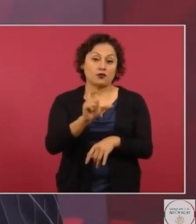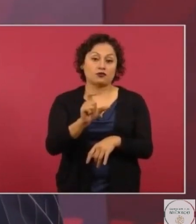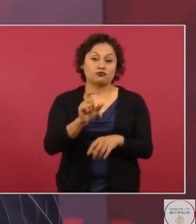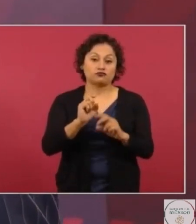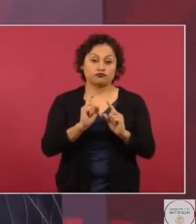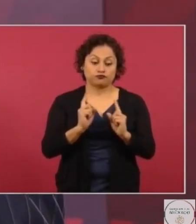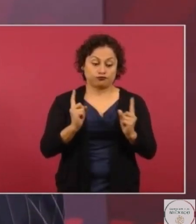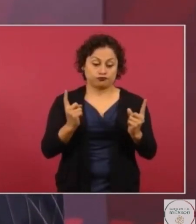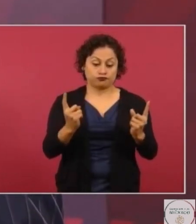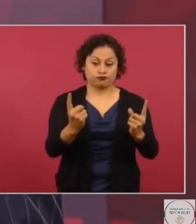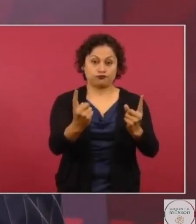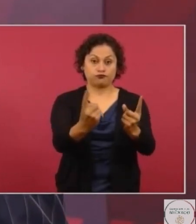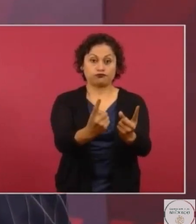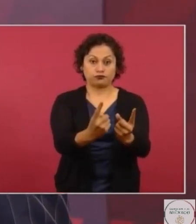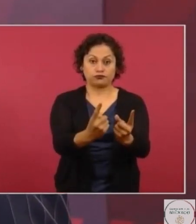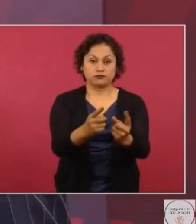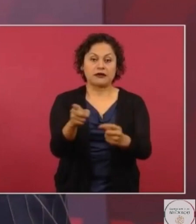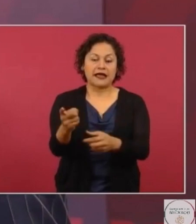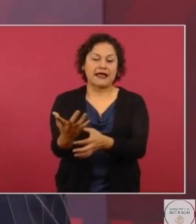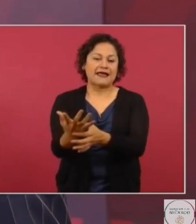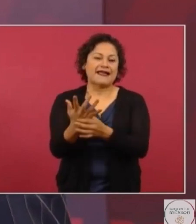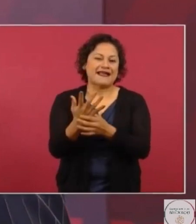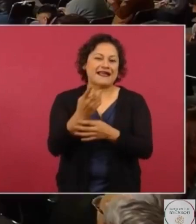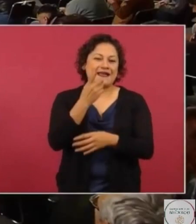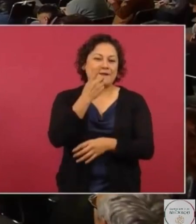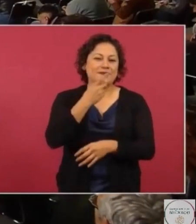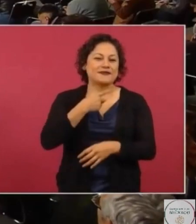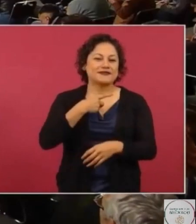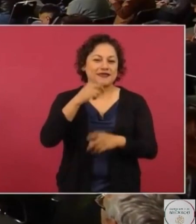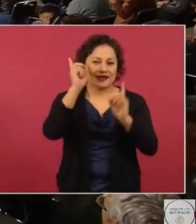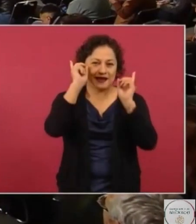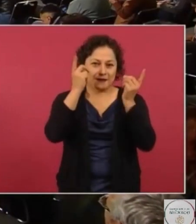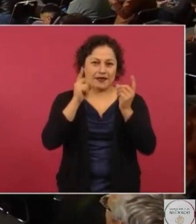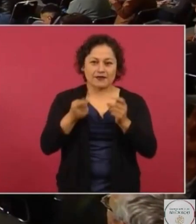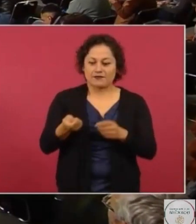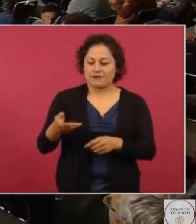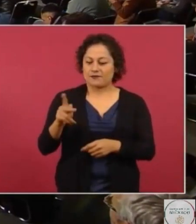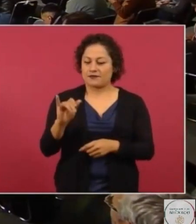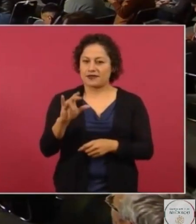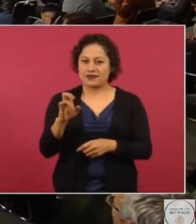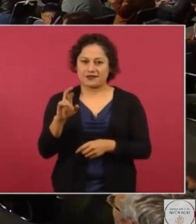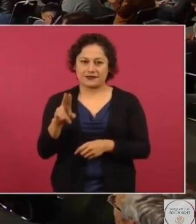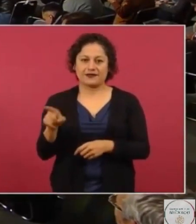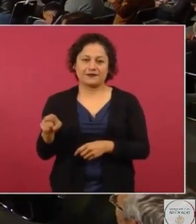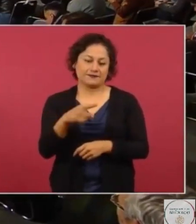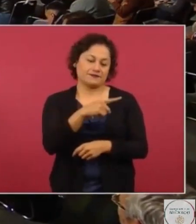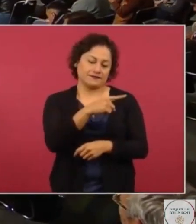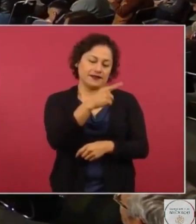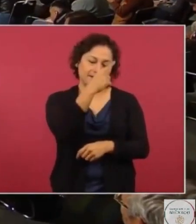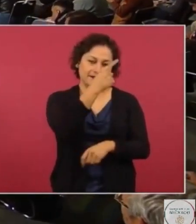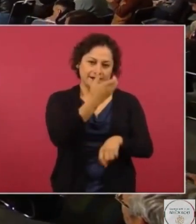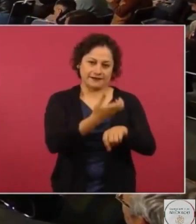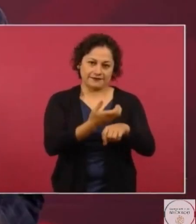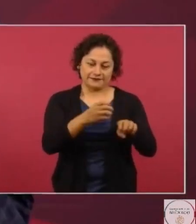los pitchers, dice, los caballos, los pitchers del Dodger,